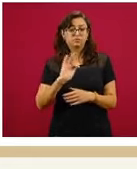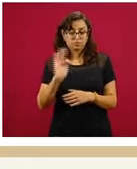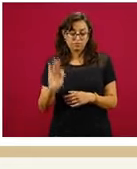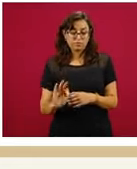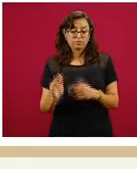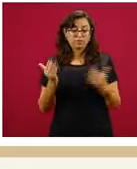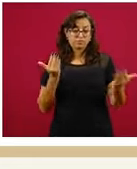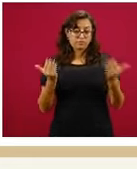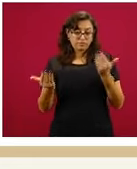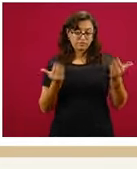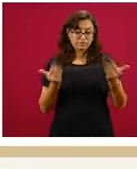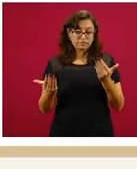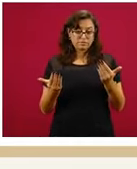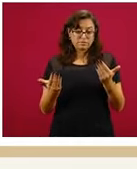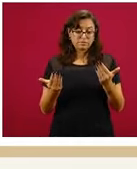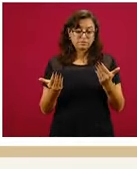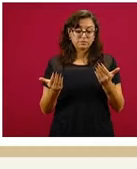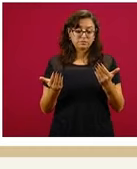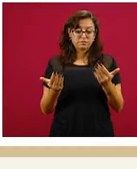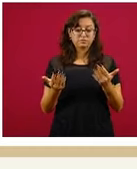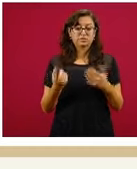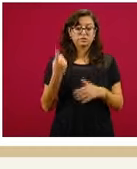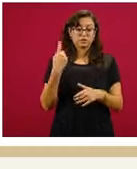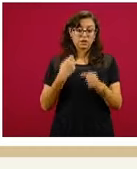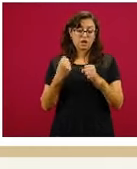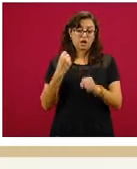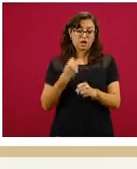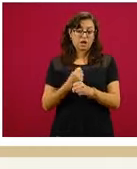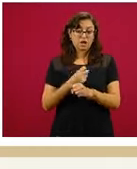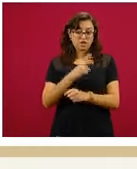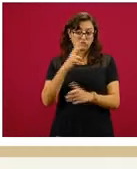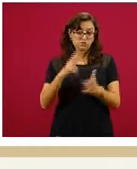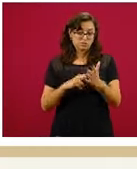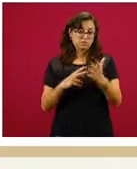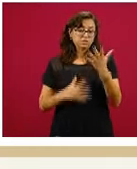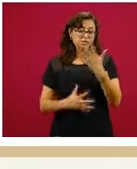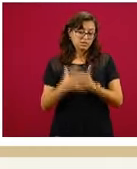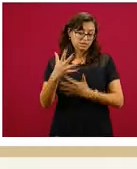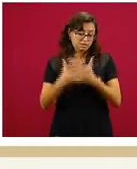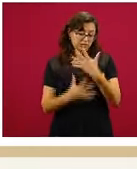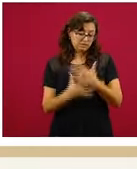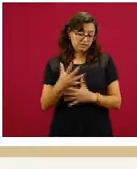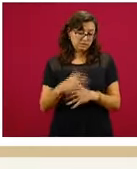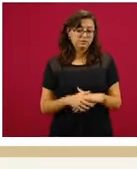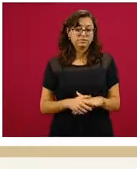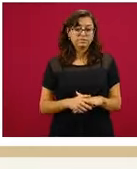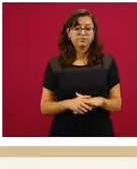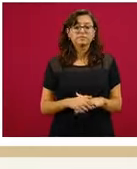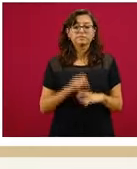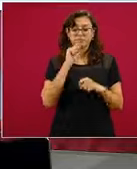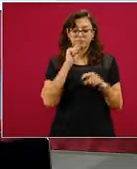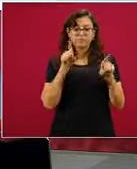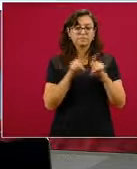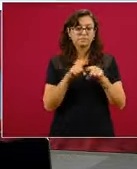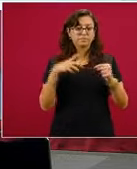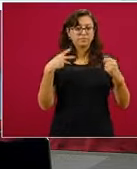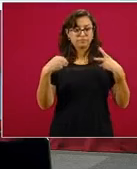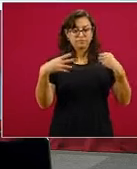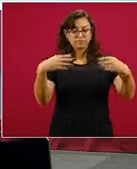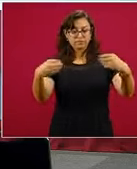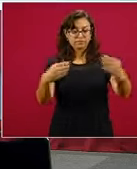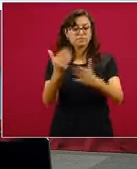con respecto o comparado, tomando como basal el año 2015. De igual manera, la incidencia se tiene contemplada bajarla en